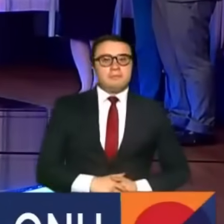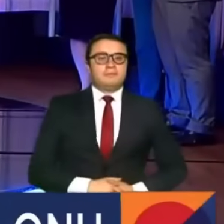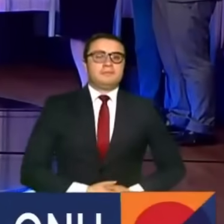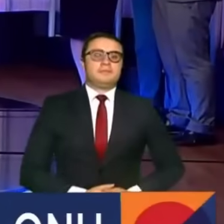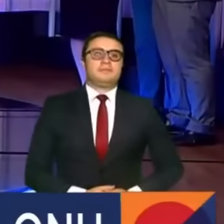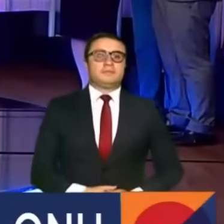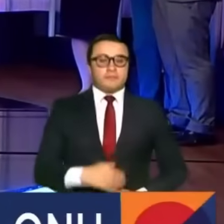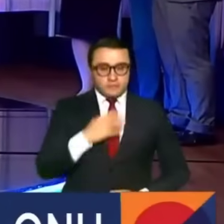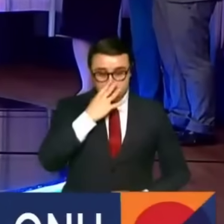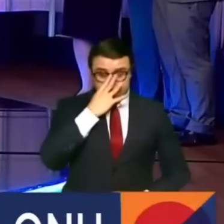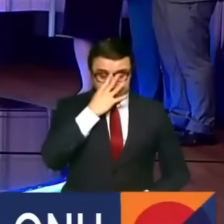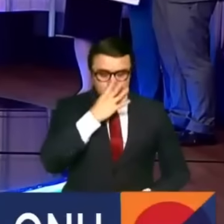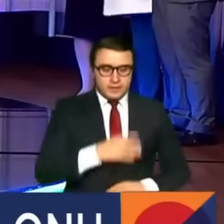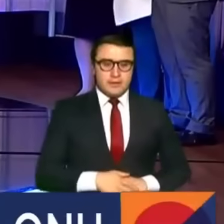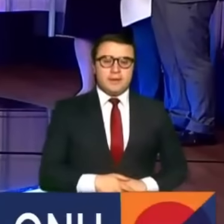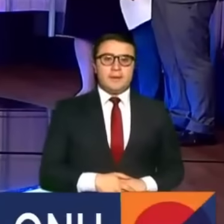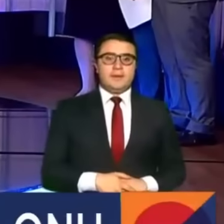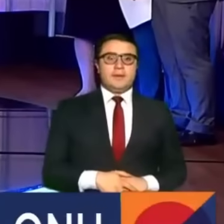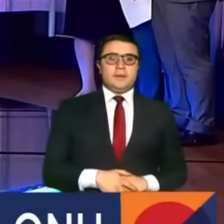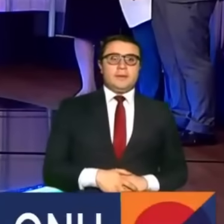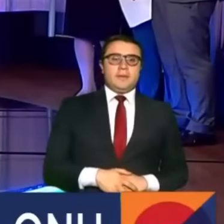Adelante.